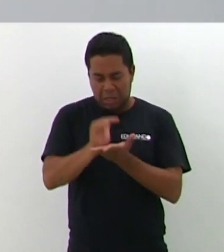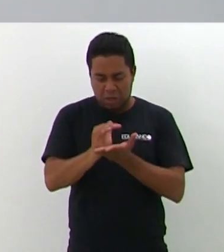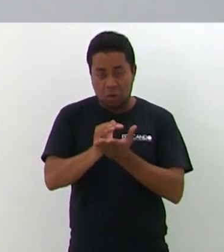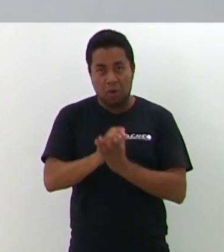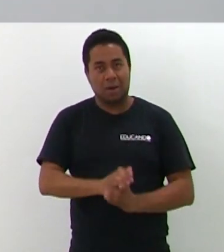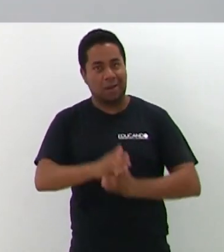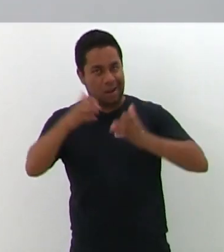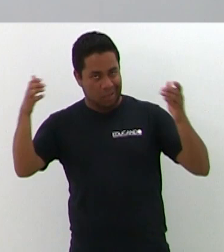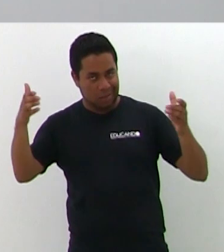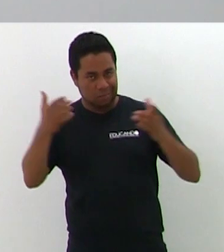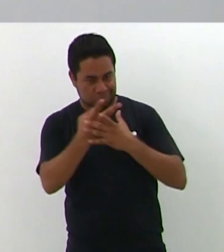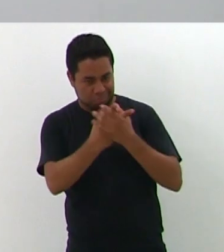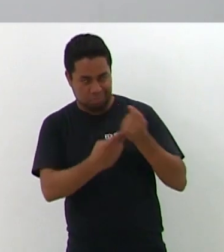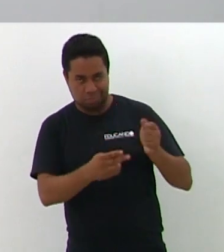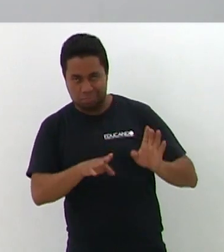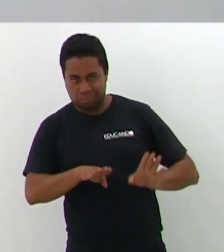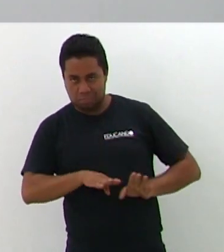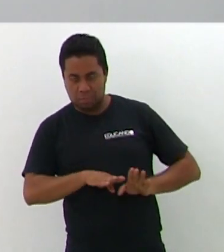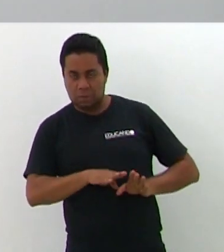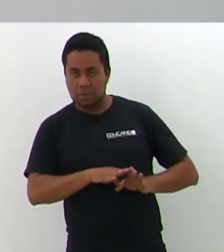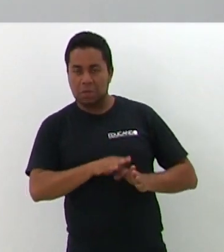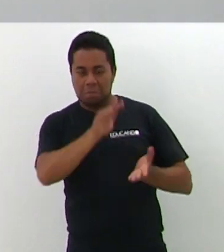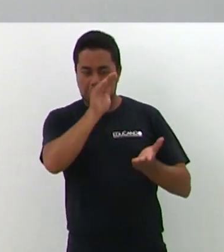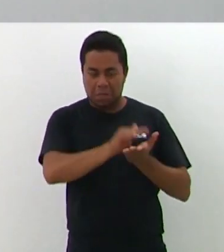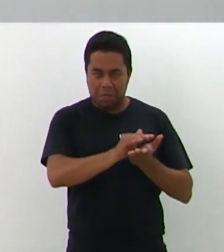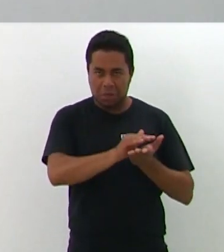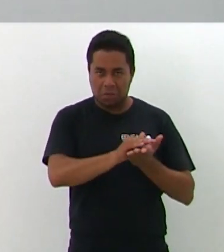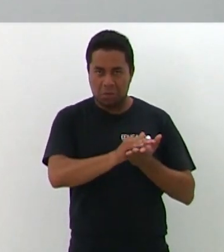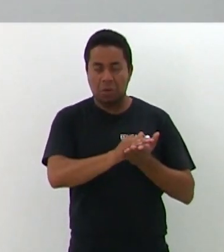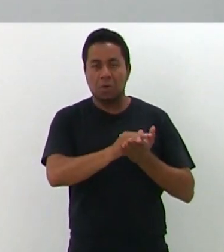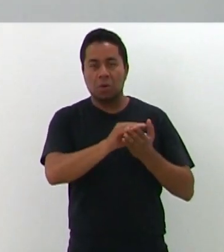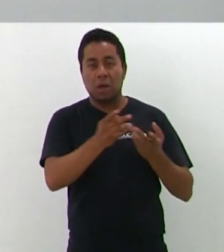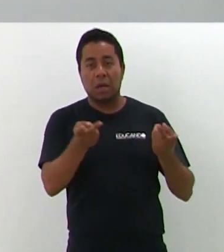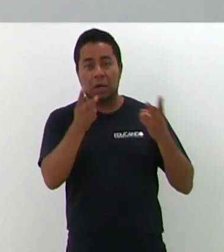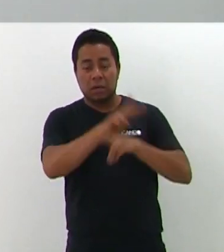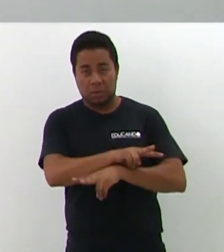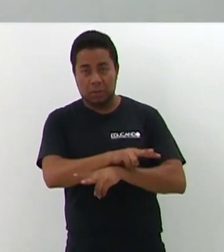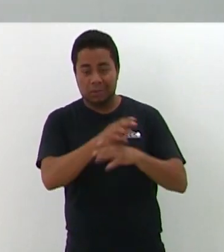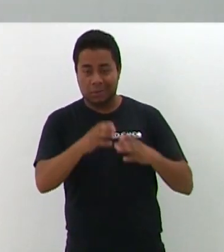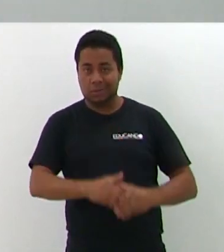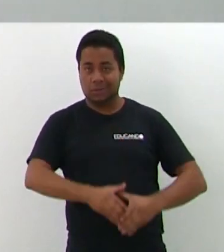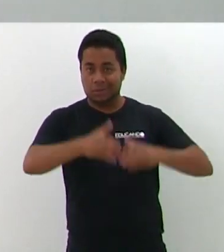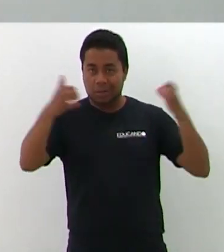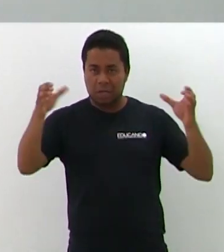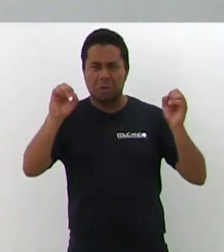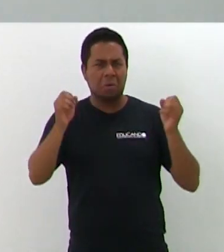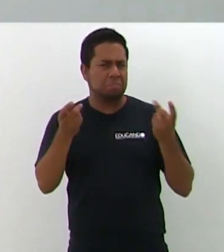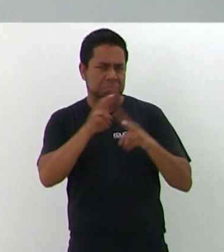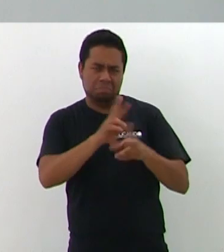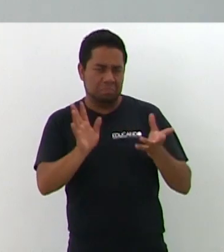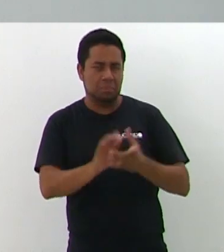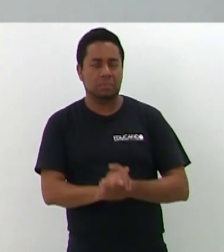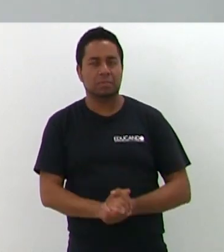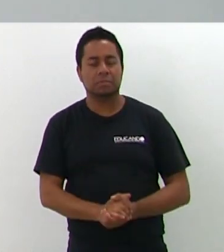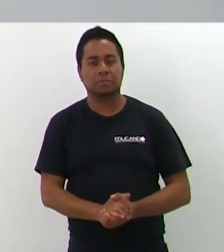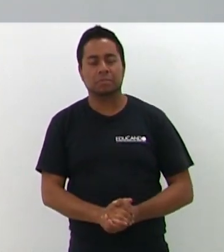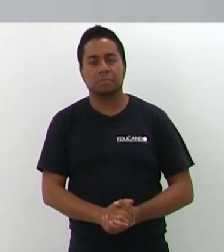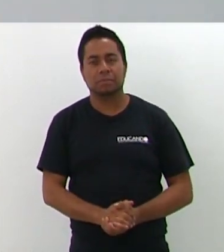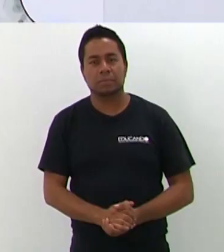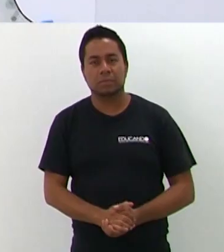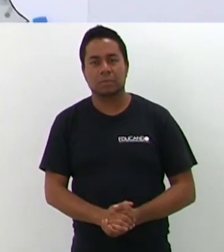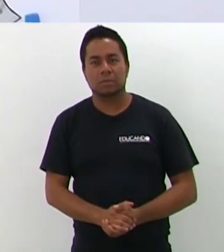pequeño, grande. Pequeño es antónimo de grande y grande es antónimo de pequeño.